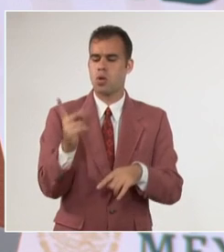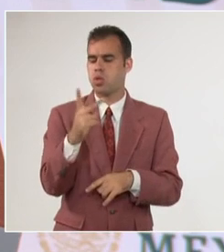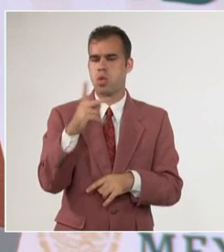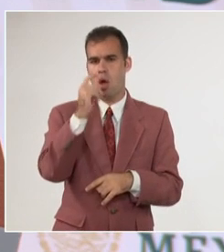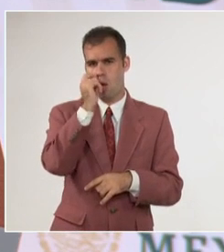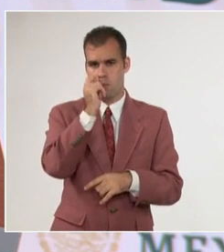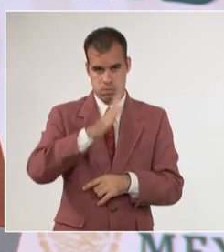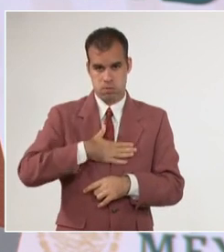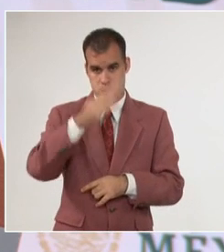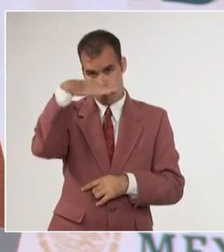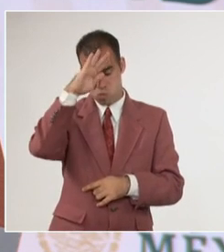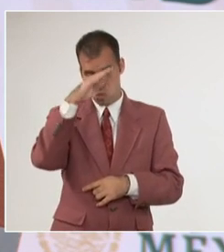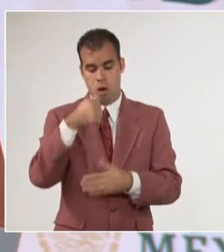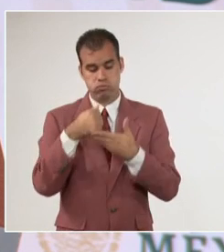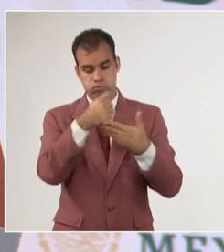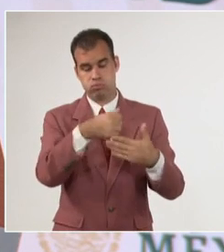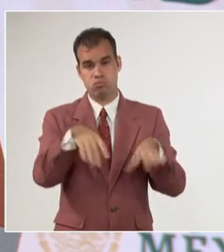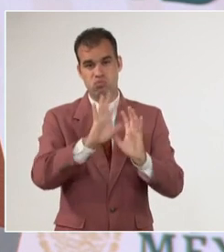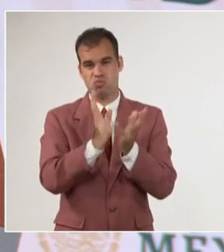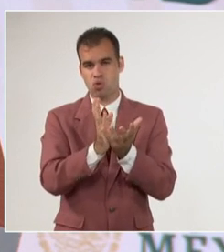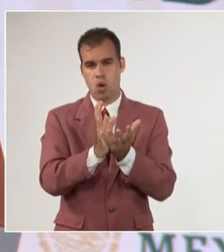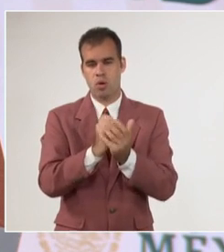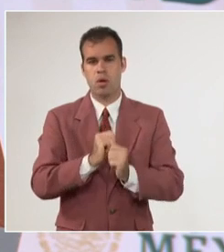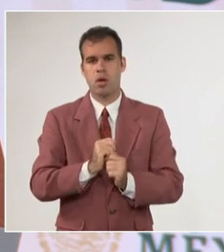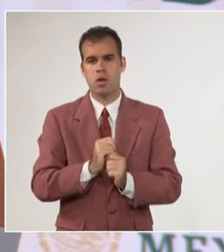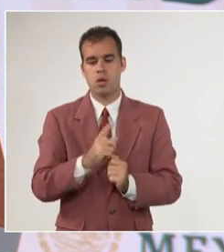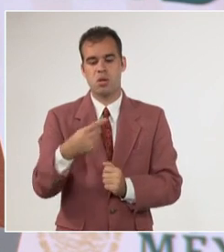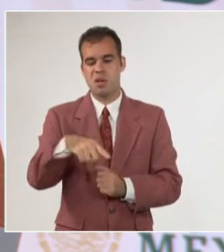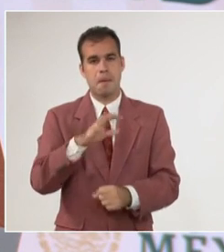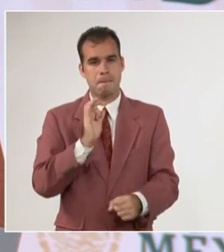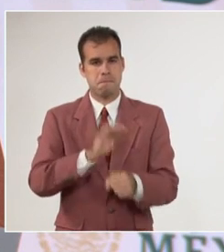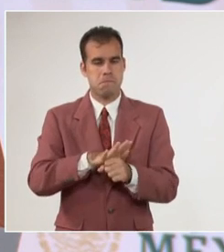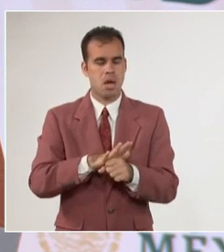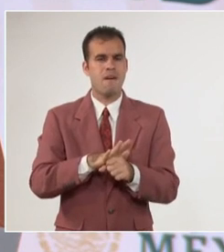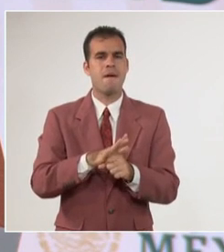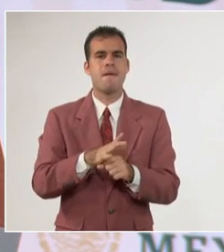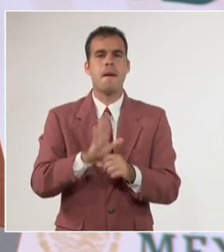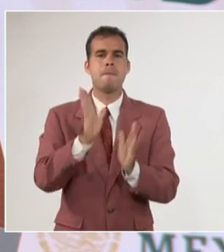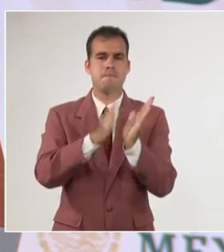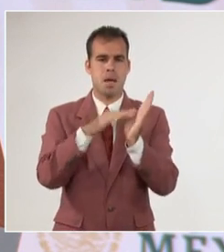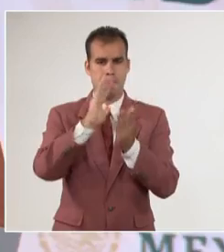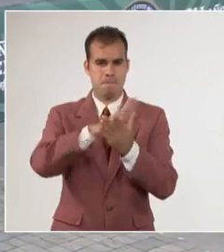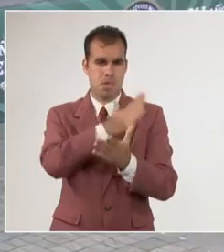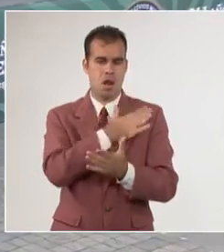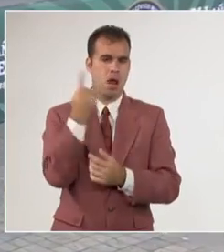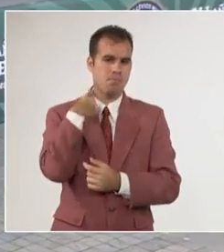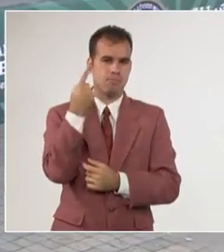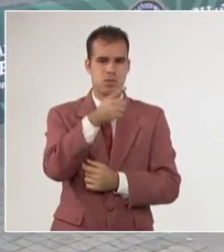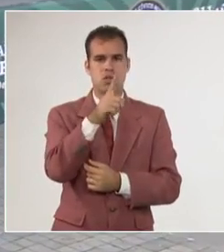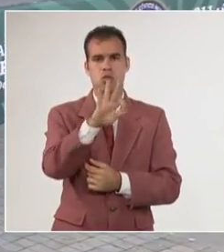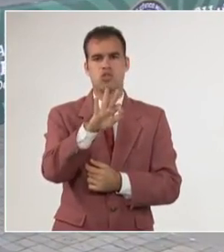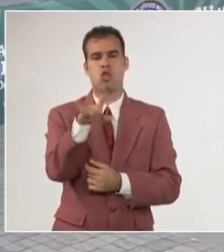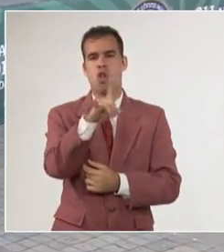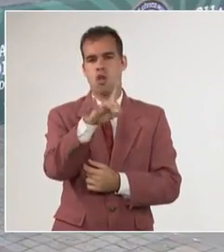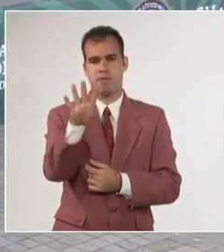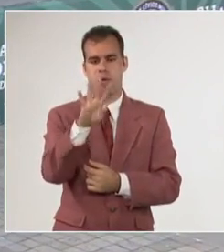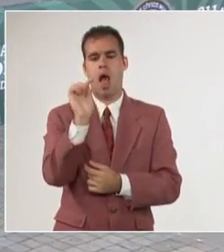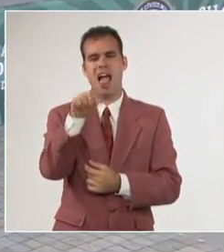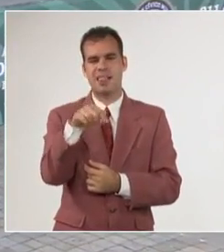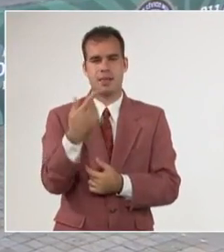Villarreal y José María Pérez Hernández lanzaron en marzo de 1854 el histórico Plan de